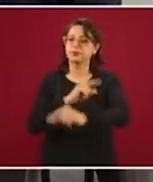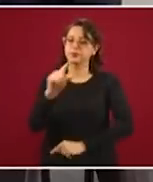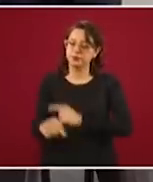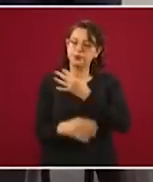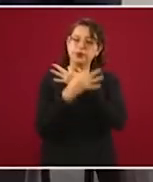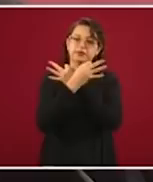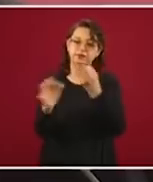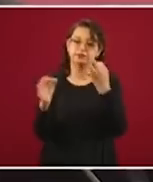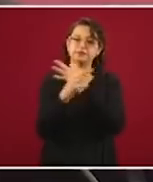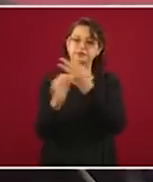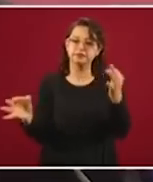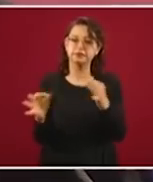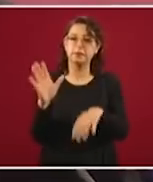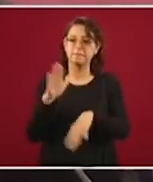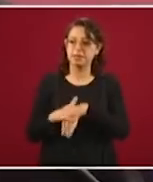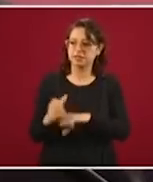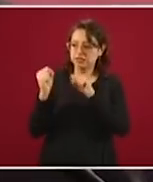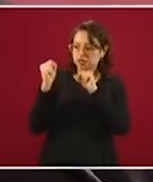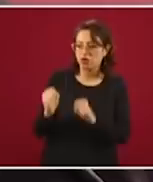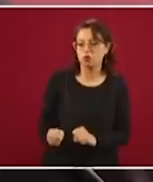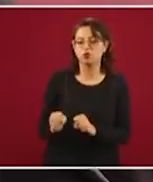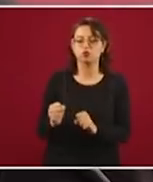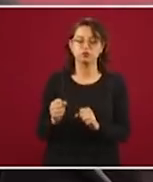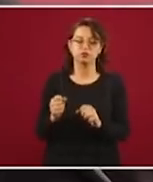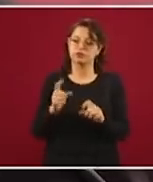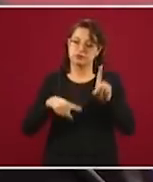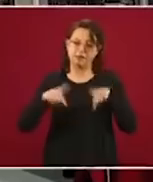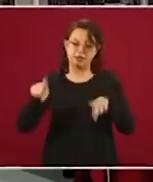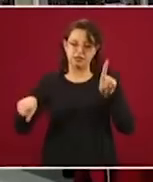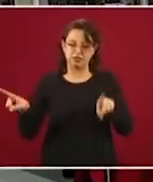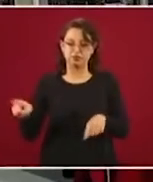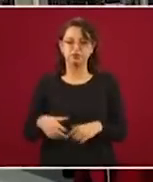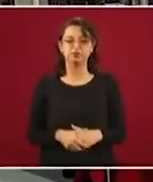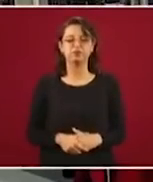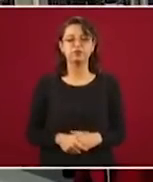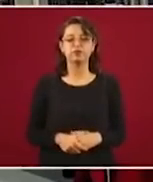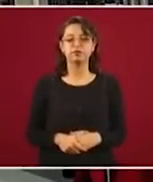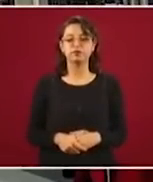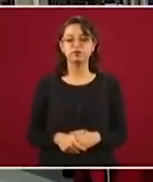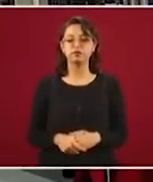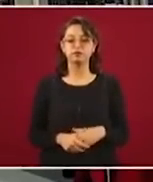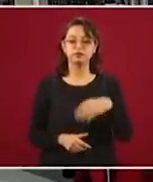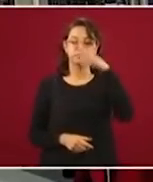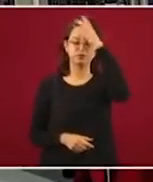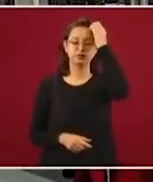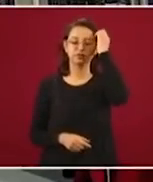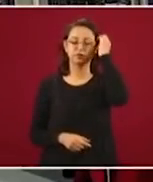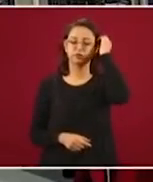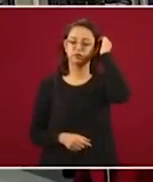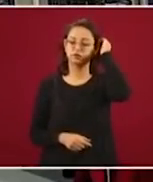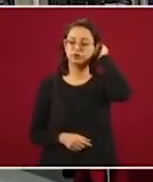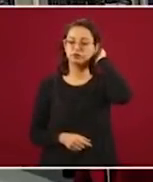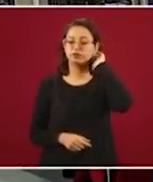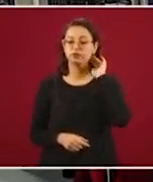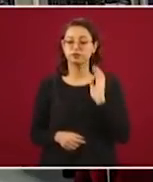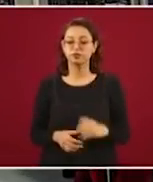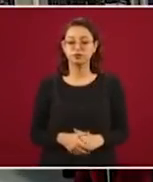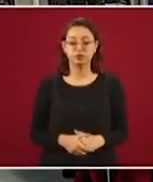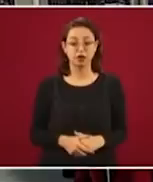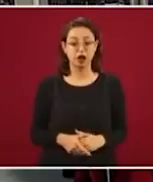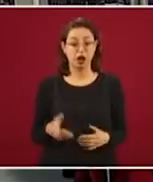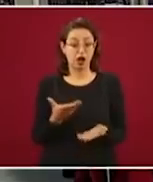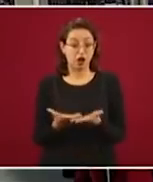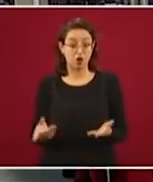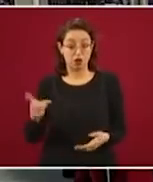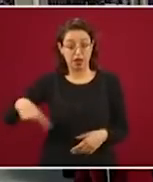conforme logremos ya concretarlo para cada tipo de insumo. ¿Lo que pagan los pacientes por la la renta de equipos, la compra de medicinas. Es eso.